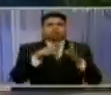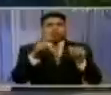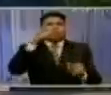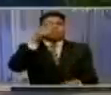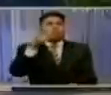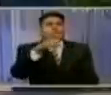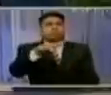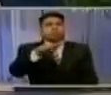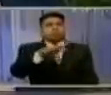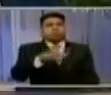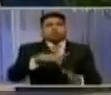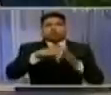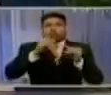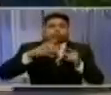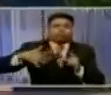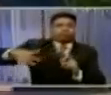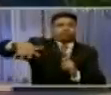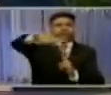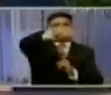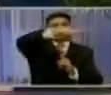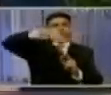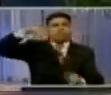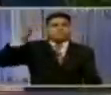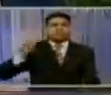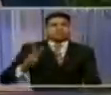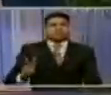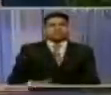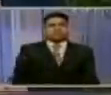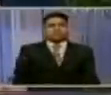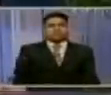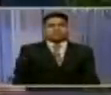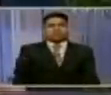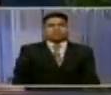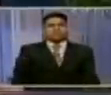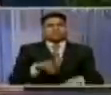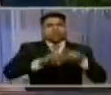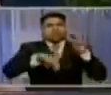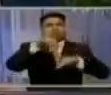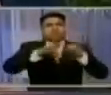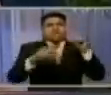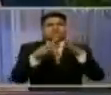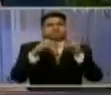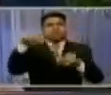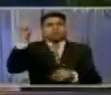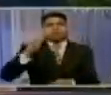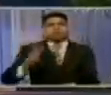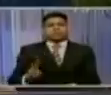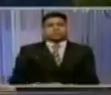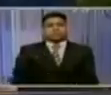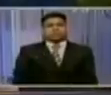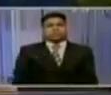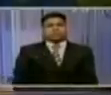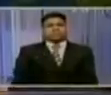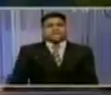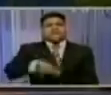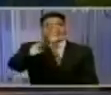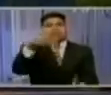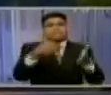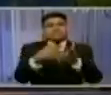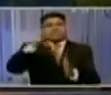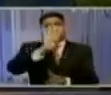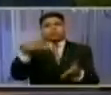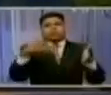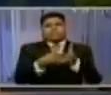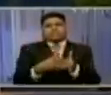construían en el país. Eran las que se construían en todo el país. y de ellas 3.000, 4.000 las cajitas